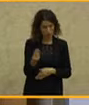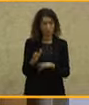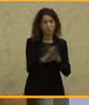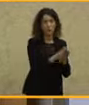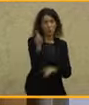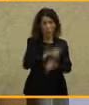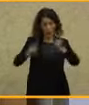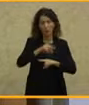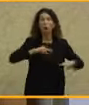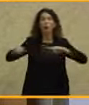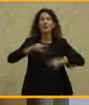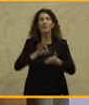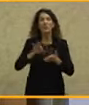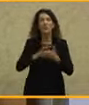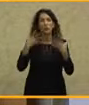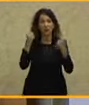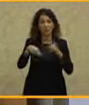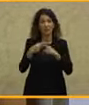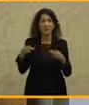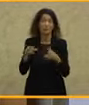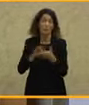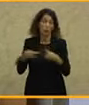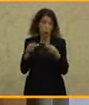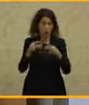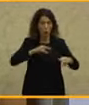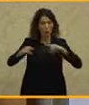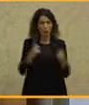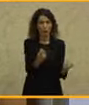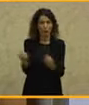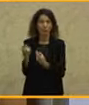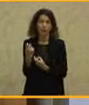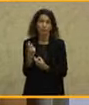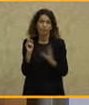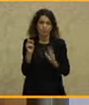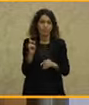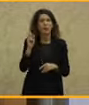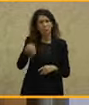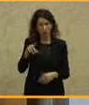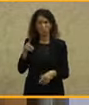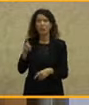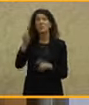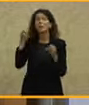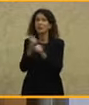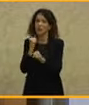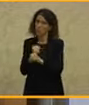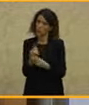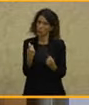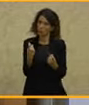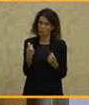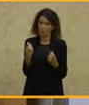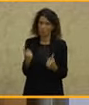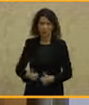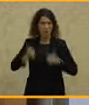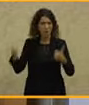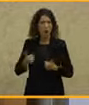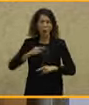la coordinación entre los servicios sanitarios y los servicios sociales. Y no digo nada todo lo que tiene que ver con el empleo. Tiene que haber una